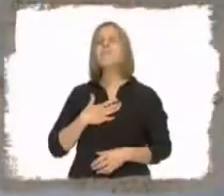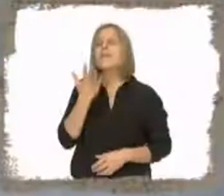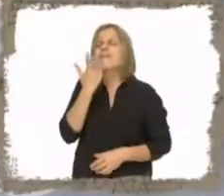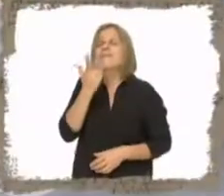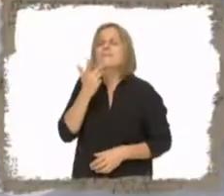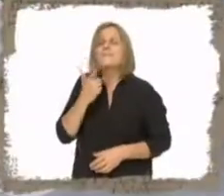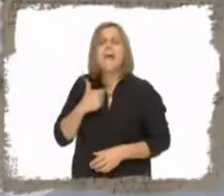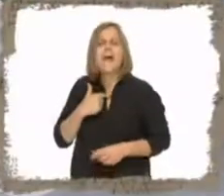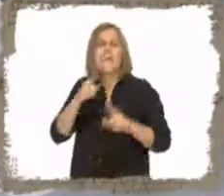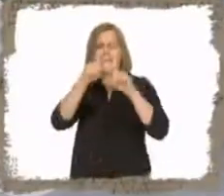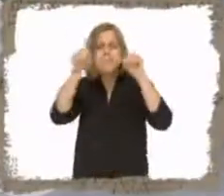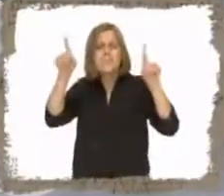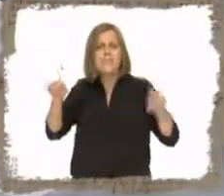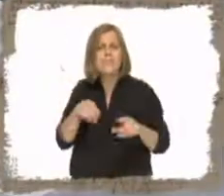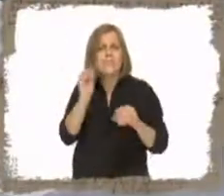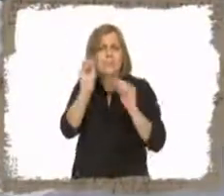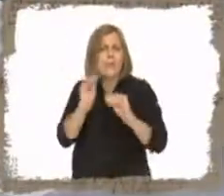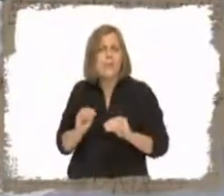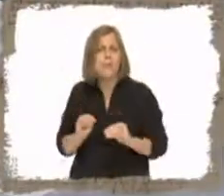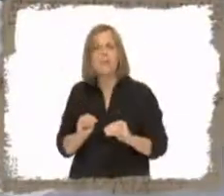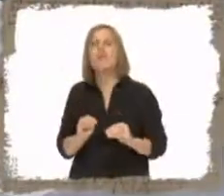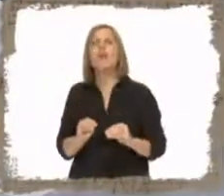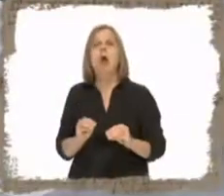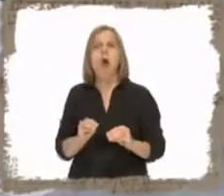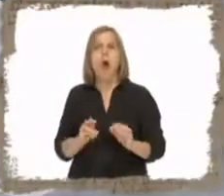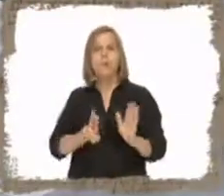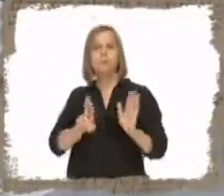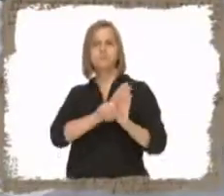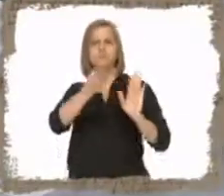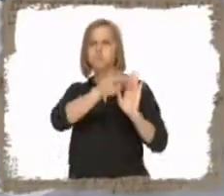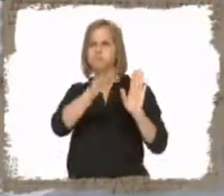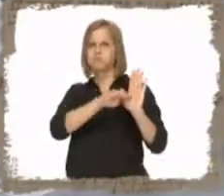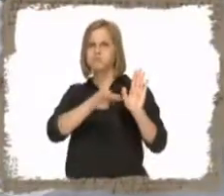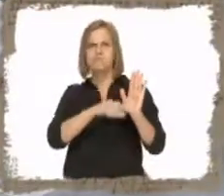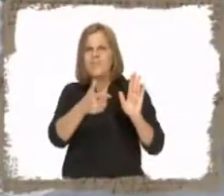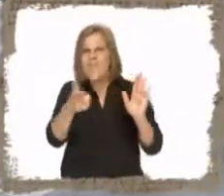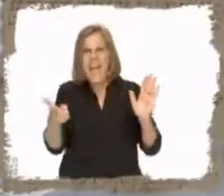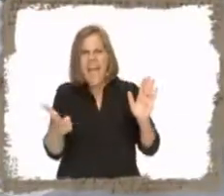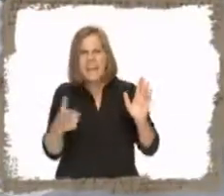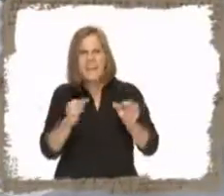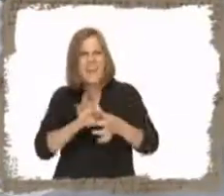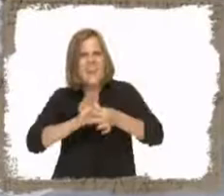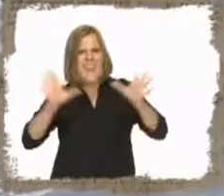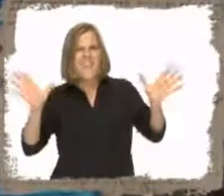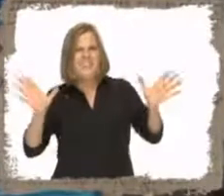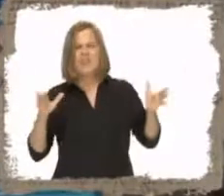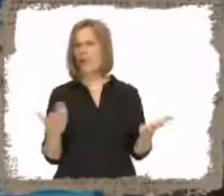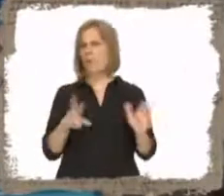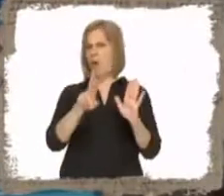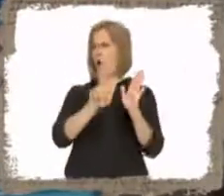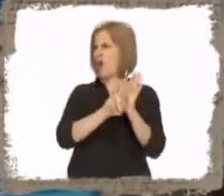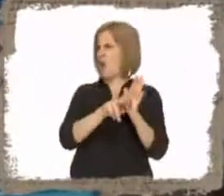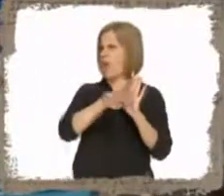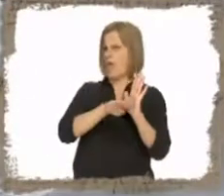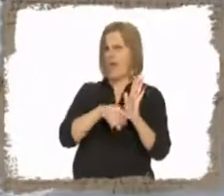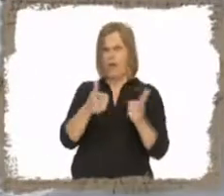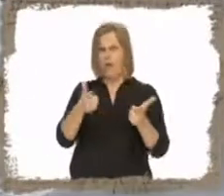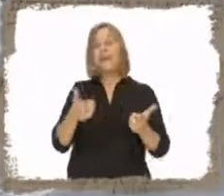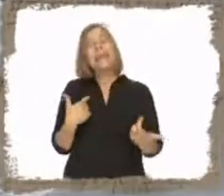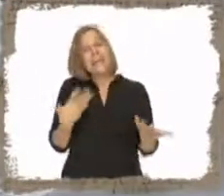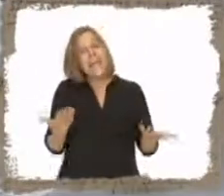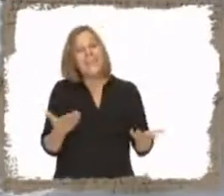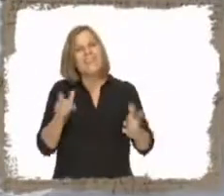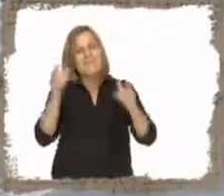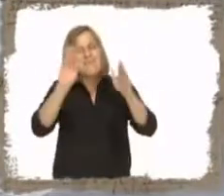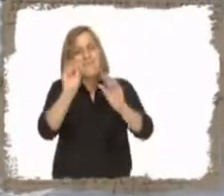A mí lo que me encanta del collage es como que no hay reglas, ¿viste? ¿Cómo que no hay reglas? Y claro,